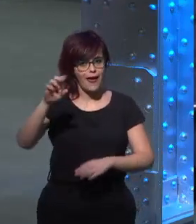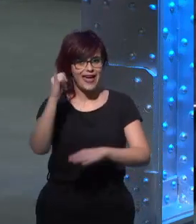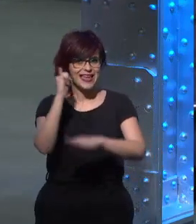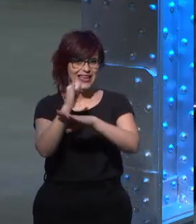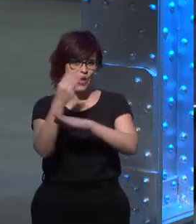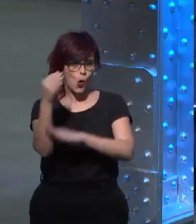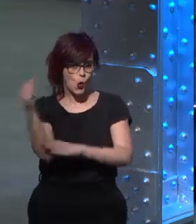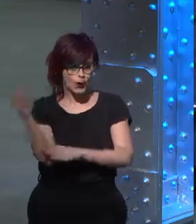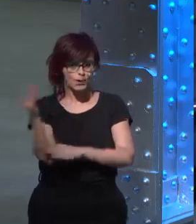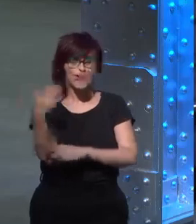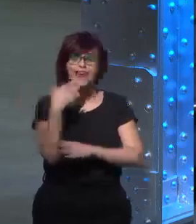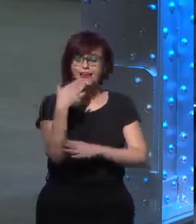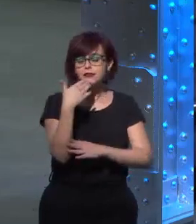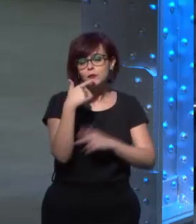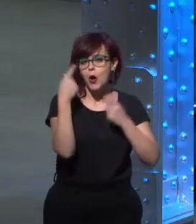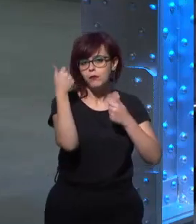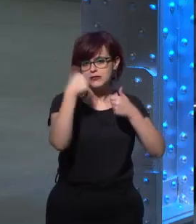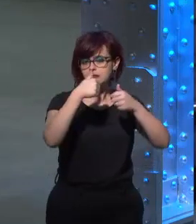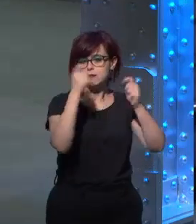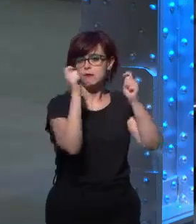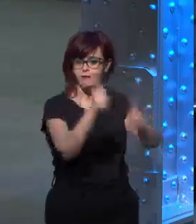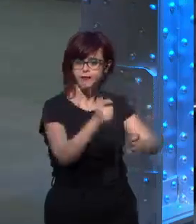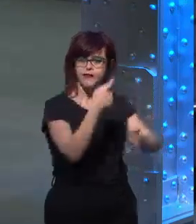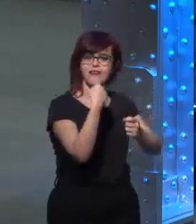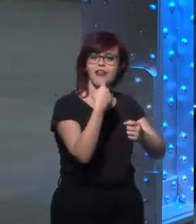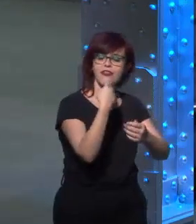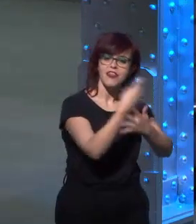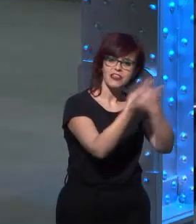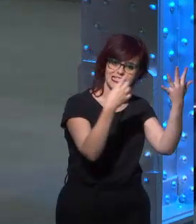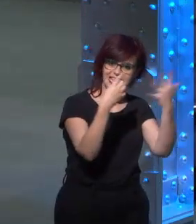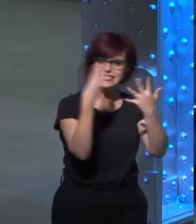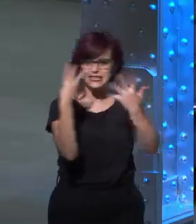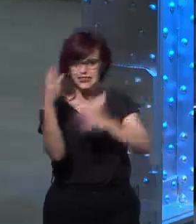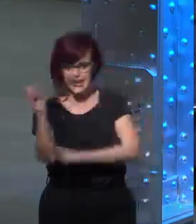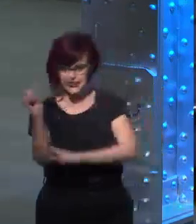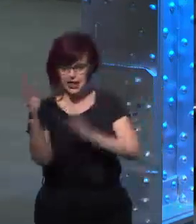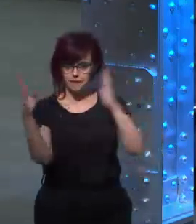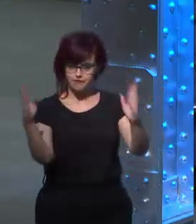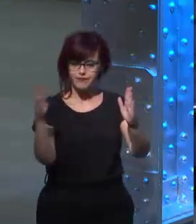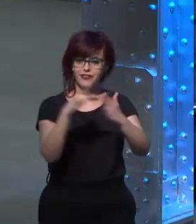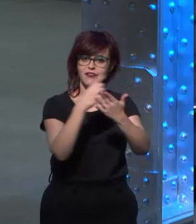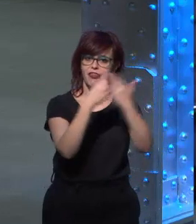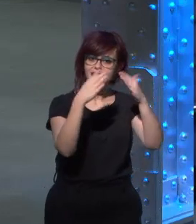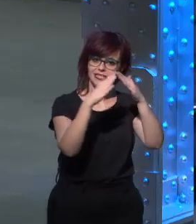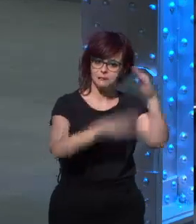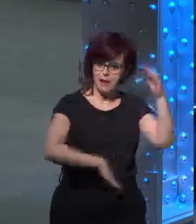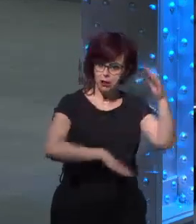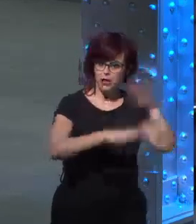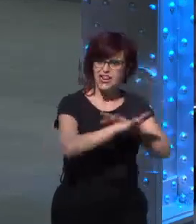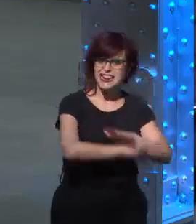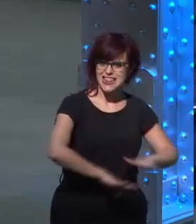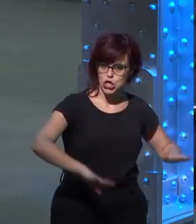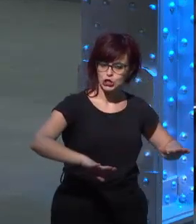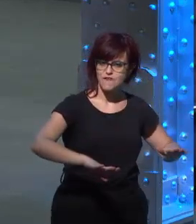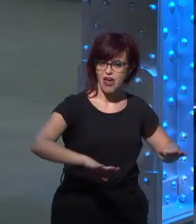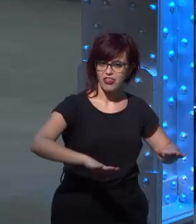aquellos que tienen entre 16 y 30 años, siendo los menores de 16 niños, por decirlo, o sea, que se consideraría infancia,